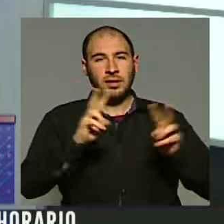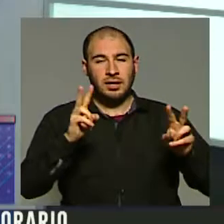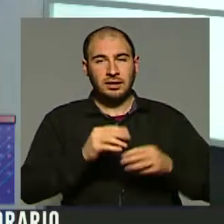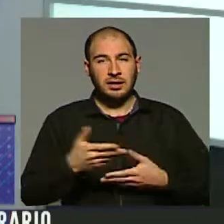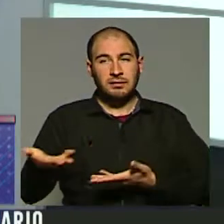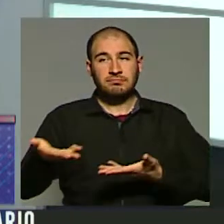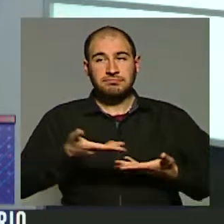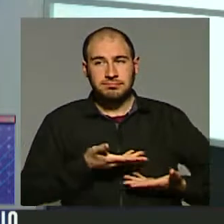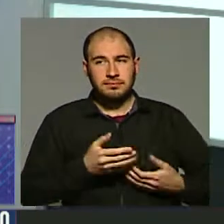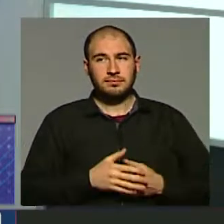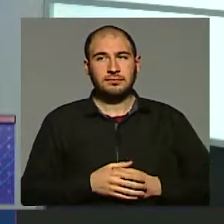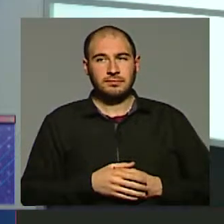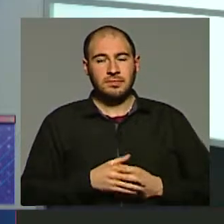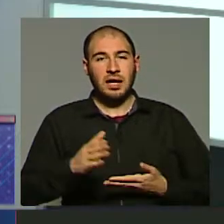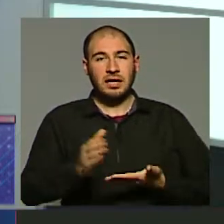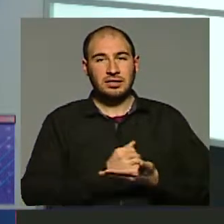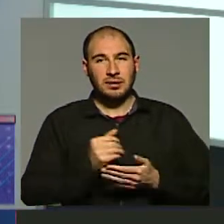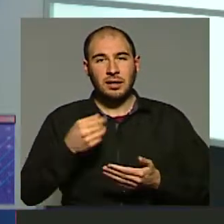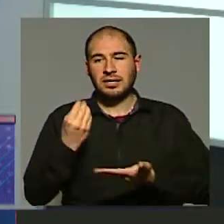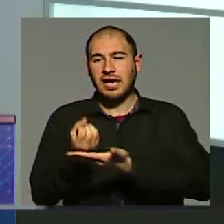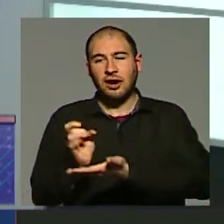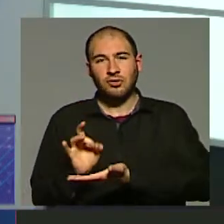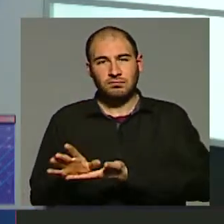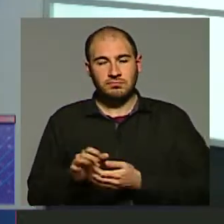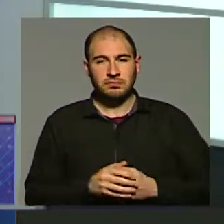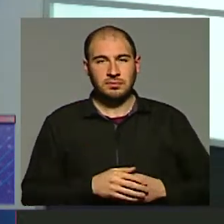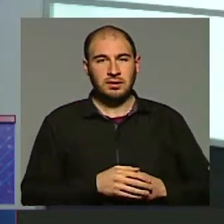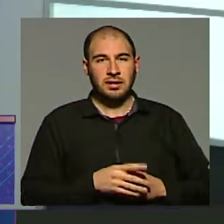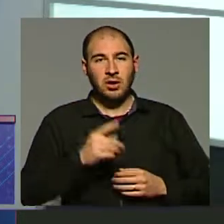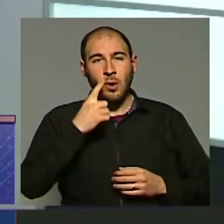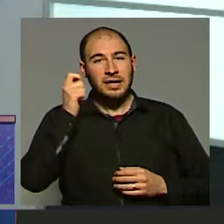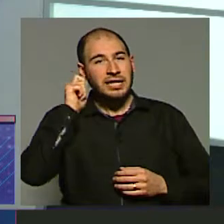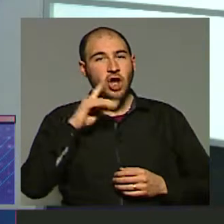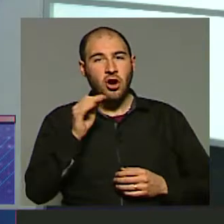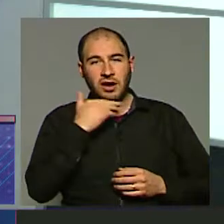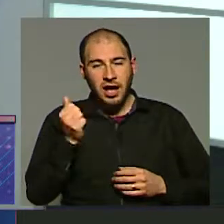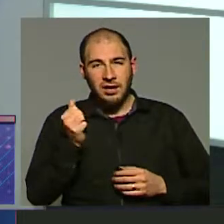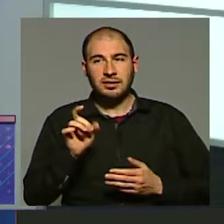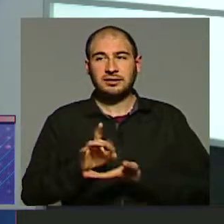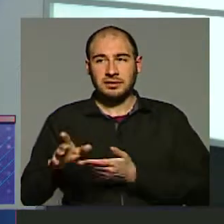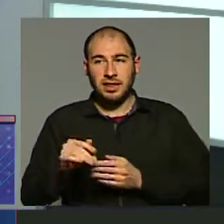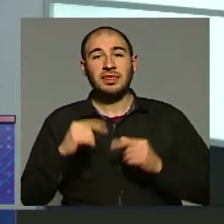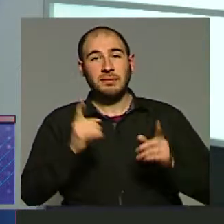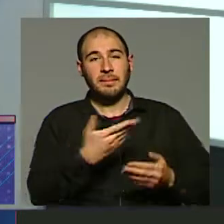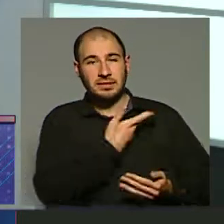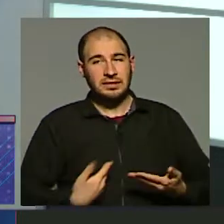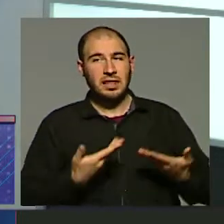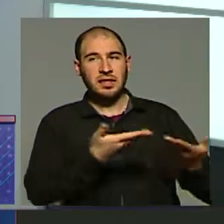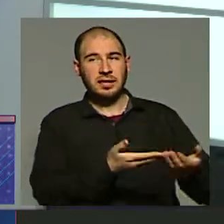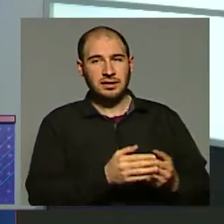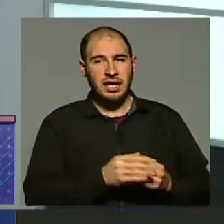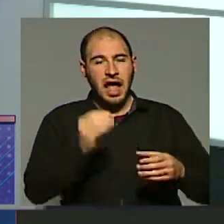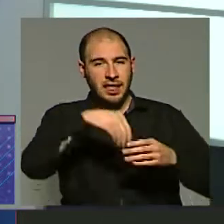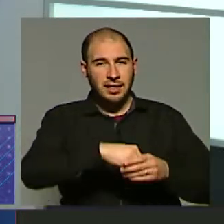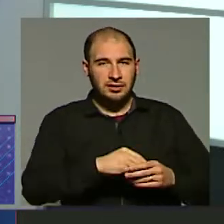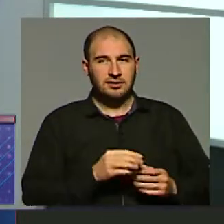dándole lugar y quitándole su puesto en una primera instancia a Gioja. Por otro lado, le otorgó la presidencia